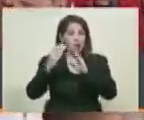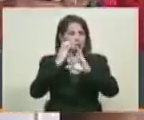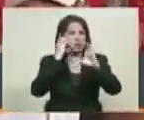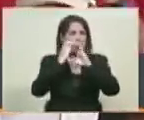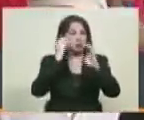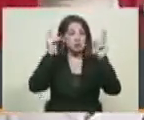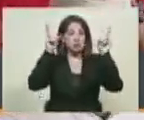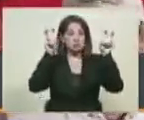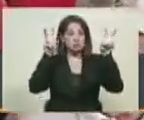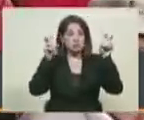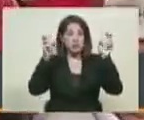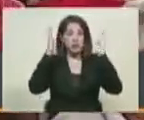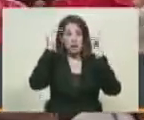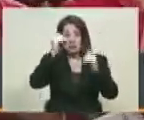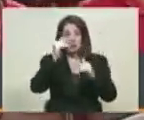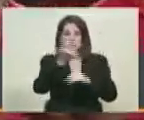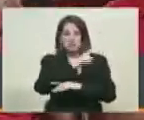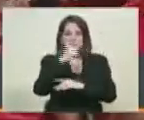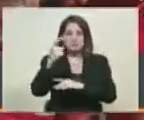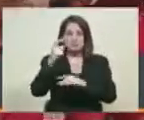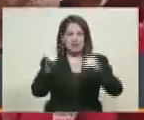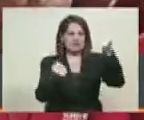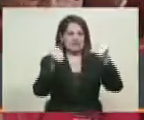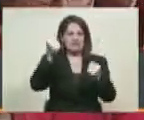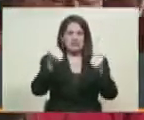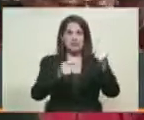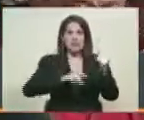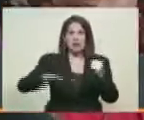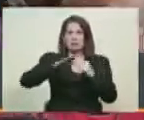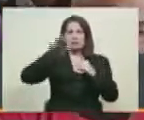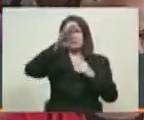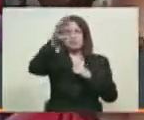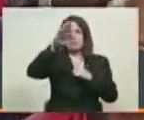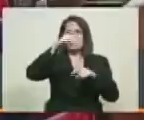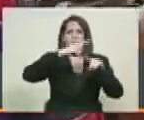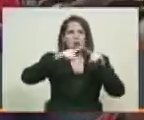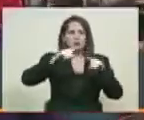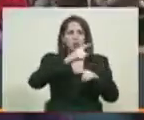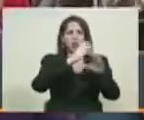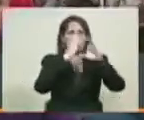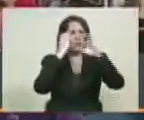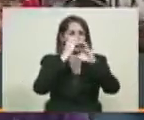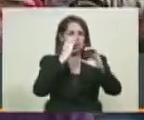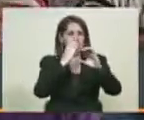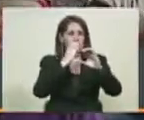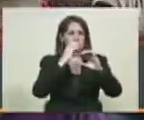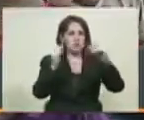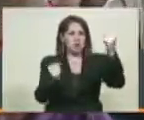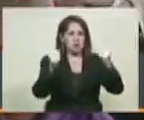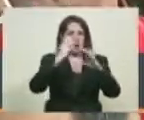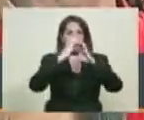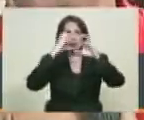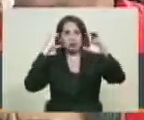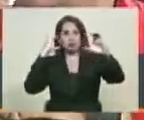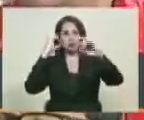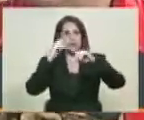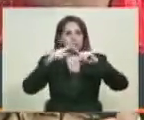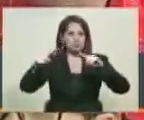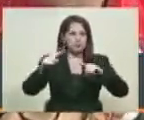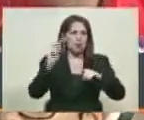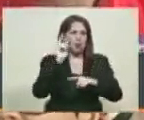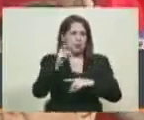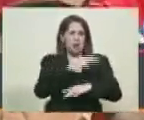transporte, del JIT, de los JITeros, de la camionetica, del autobusete, de los autobuses, de la